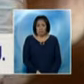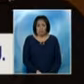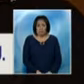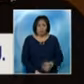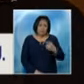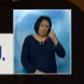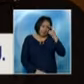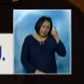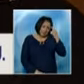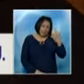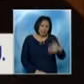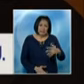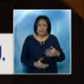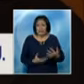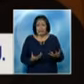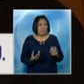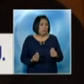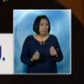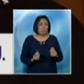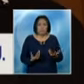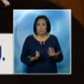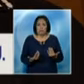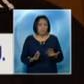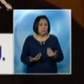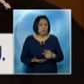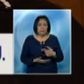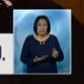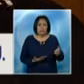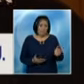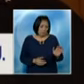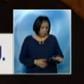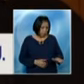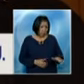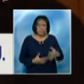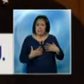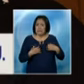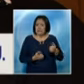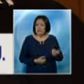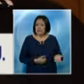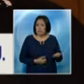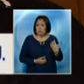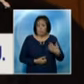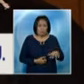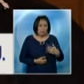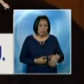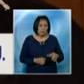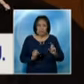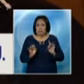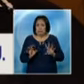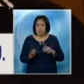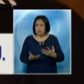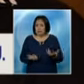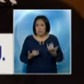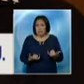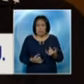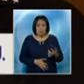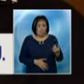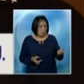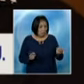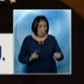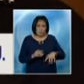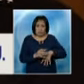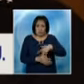Pensar muchas cosas y ver un bebé que era tan sanito y podría pasarme esas cosas. Y ahora cada vez que